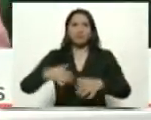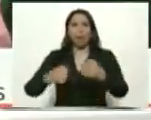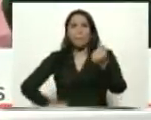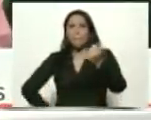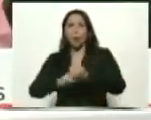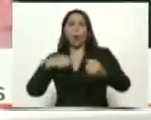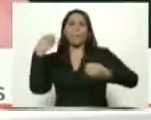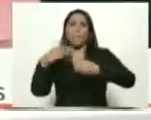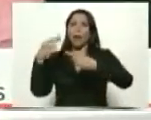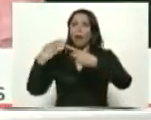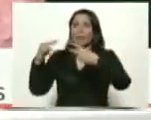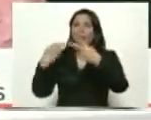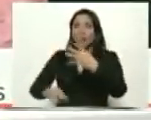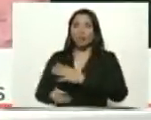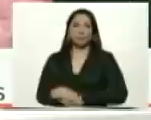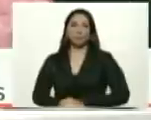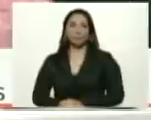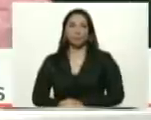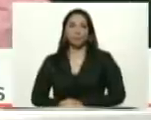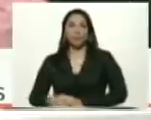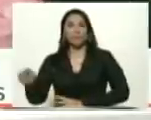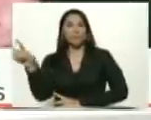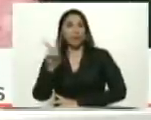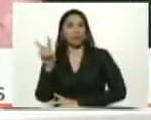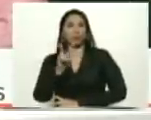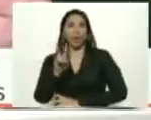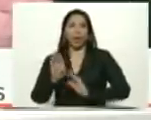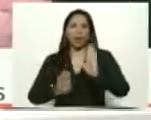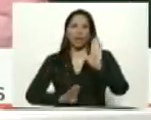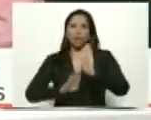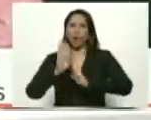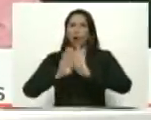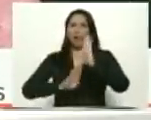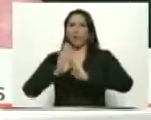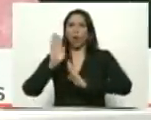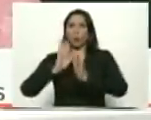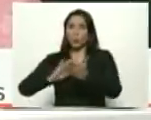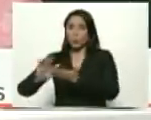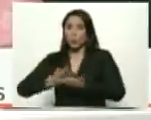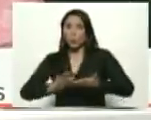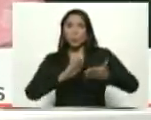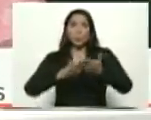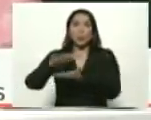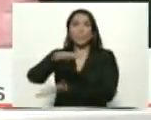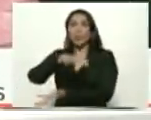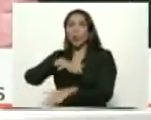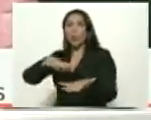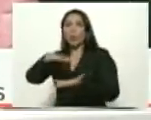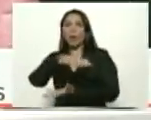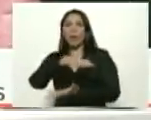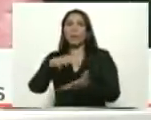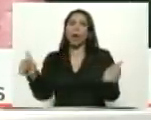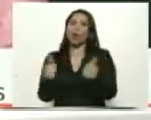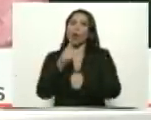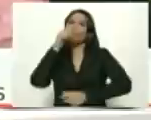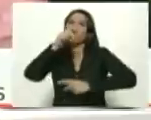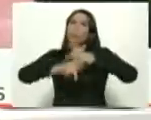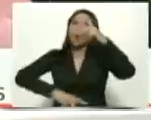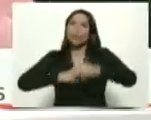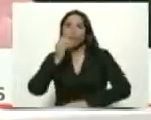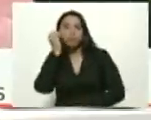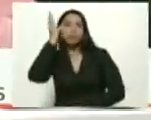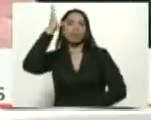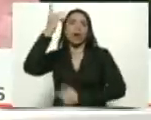apoyo y que Venezuela vaya creciendo y resolviendo sus asuntos con producción, con